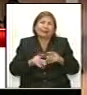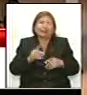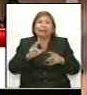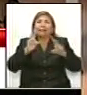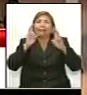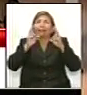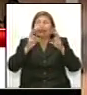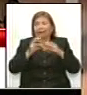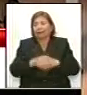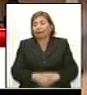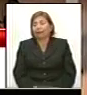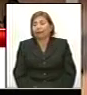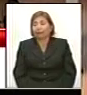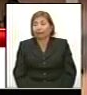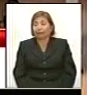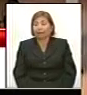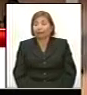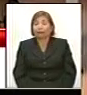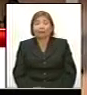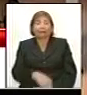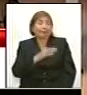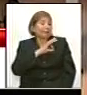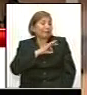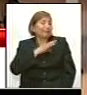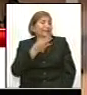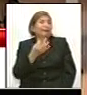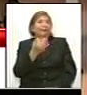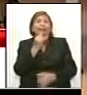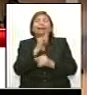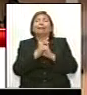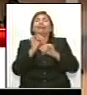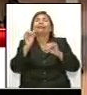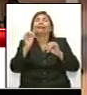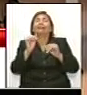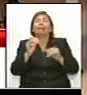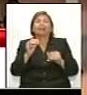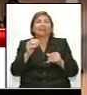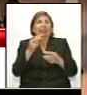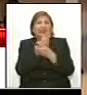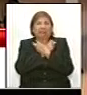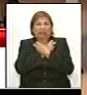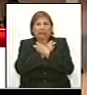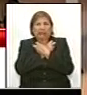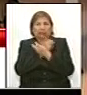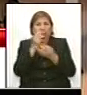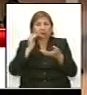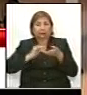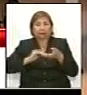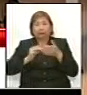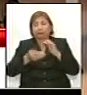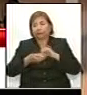pues el espíritu de independencia es veneno para la comunidad, ¿no? Entonces